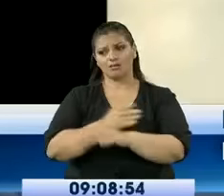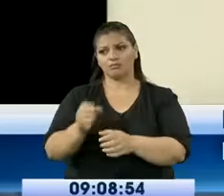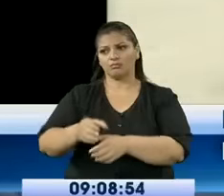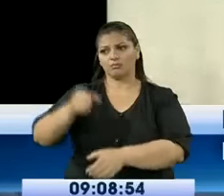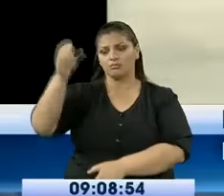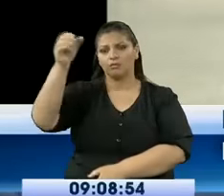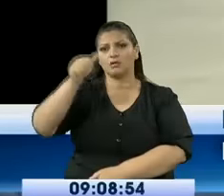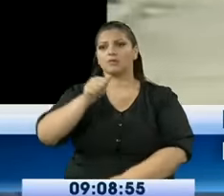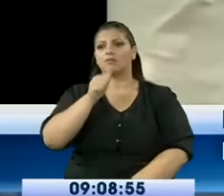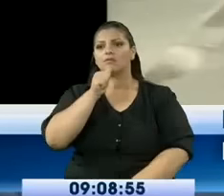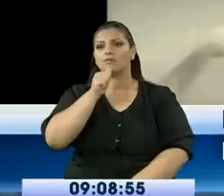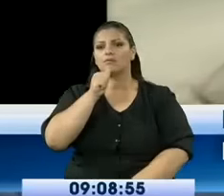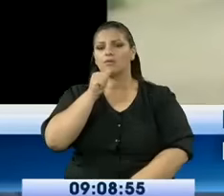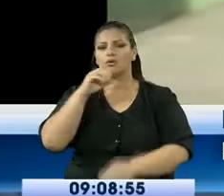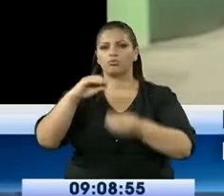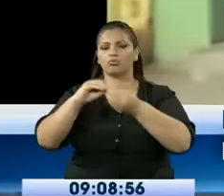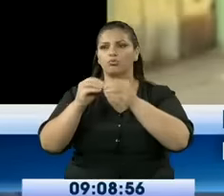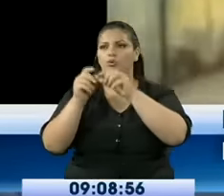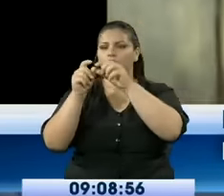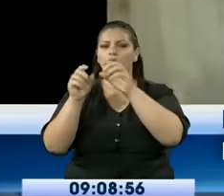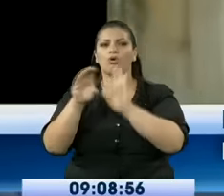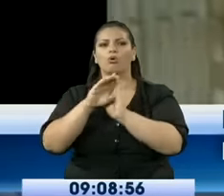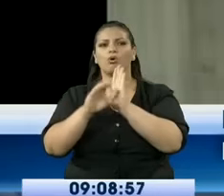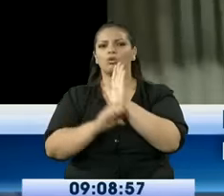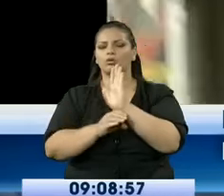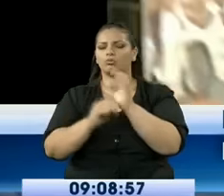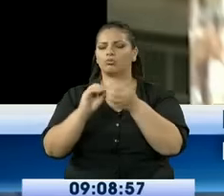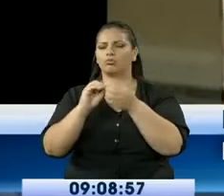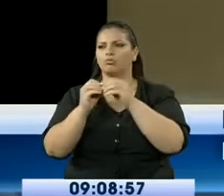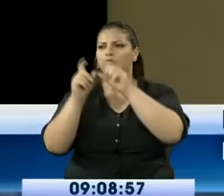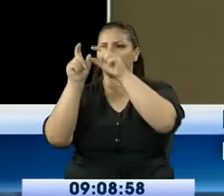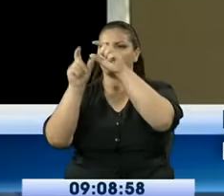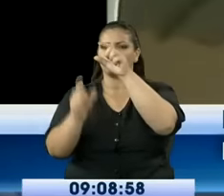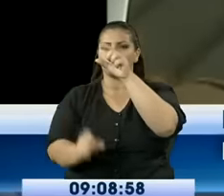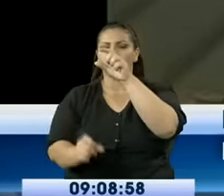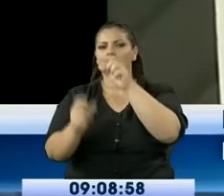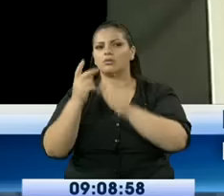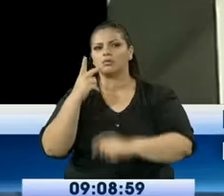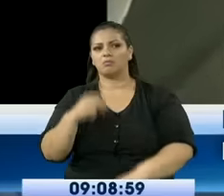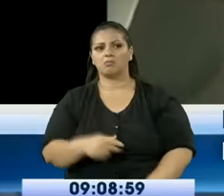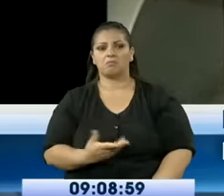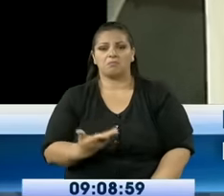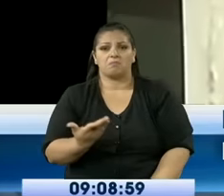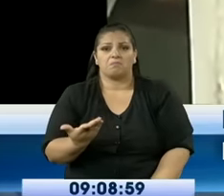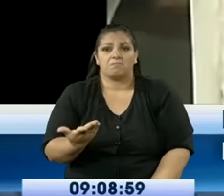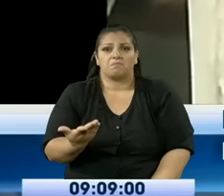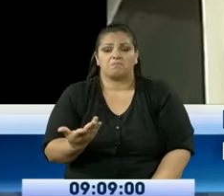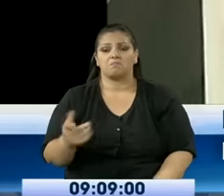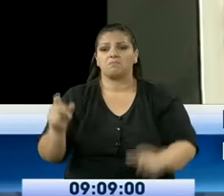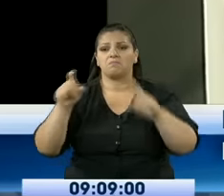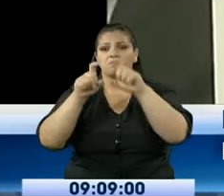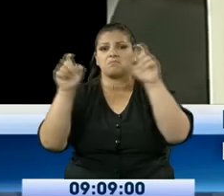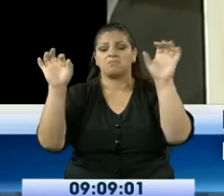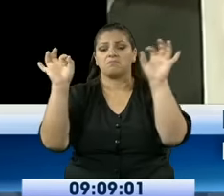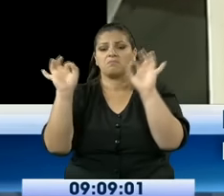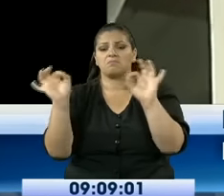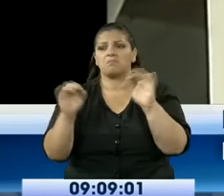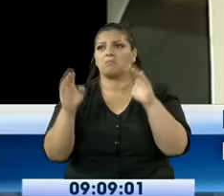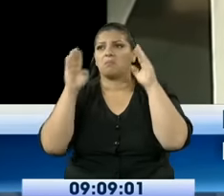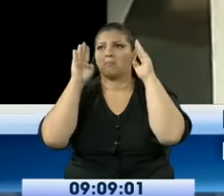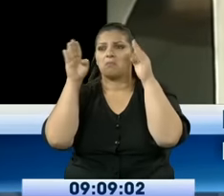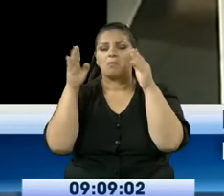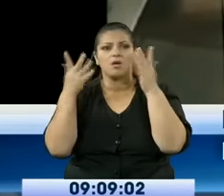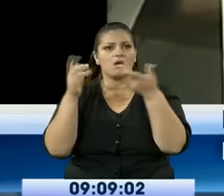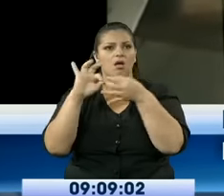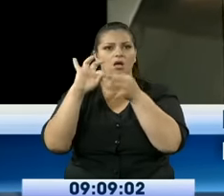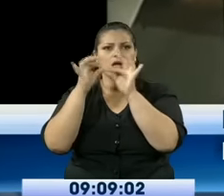postes. Lo que falta es que no han o se han olvidado o no o se acabó el contrato o el contrato de